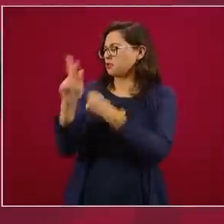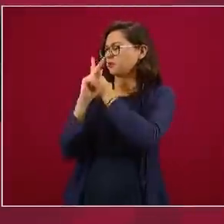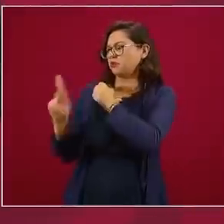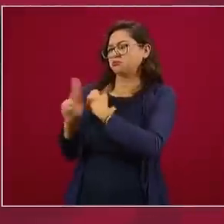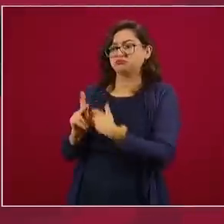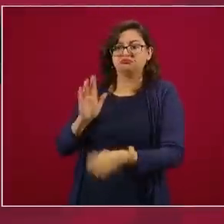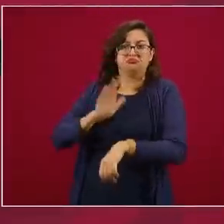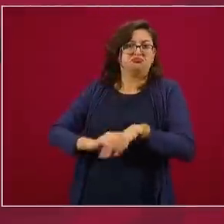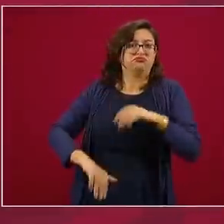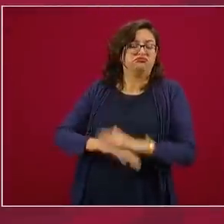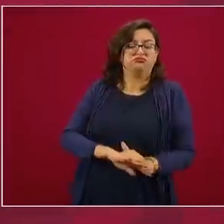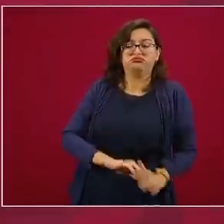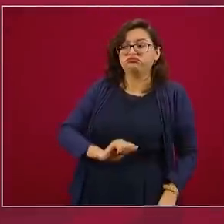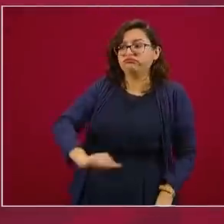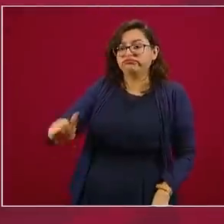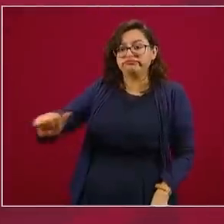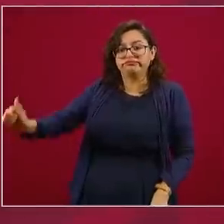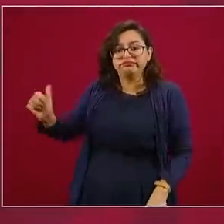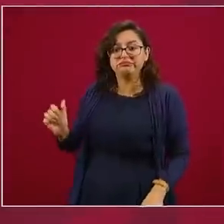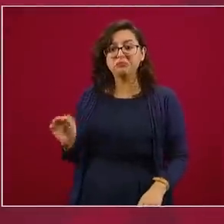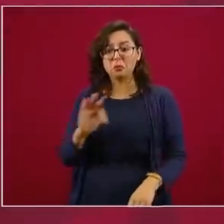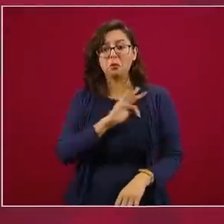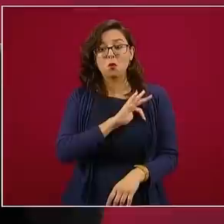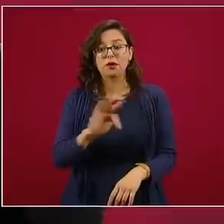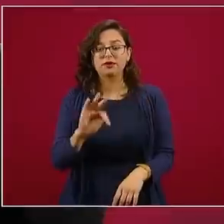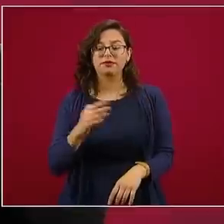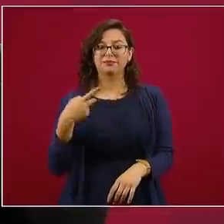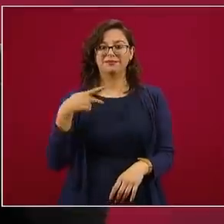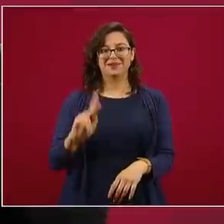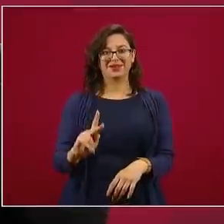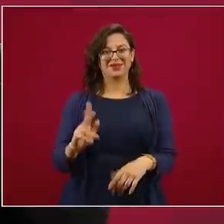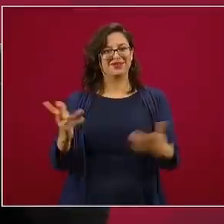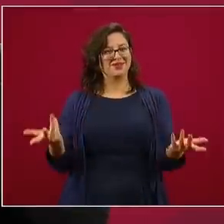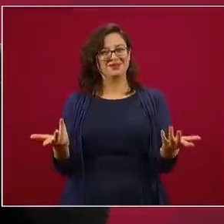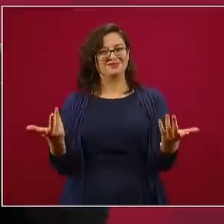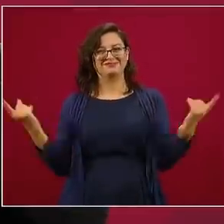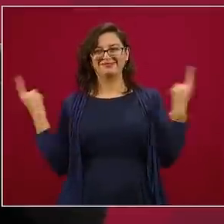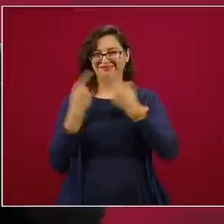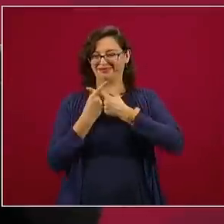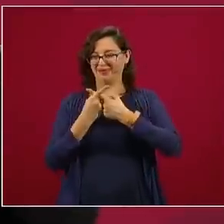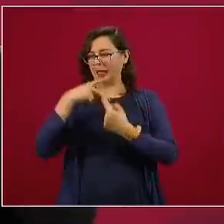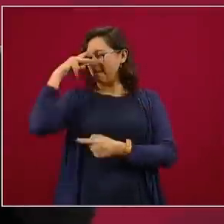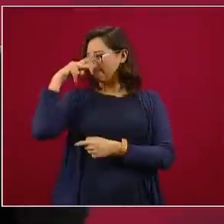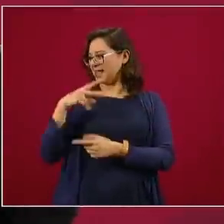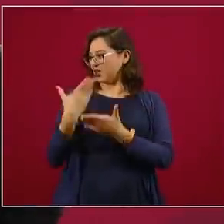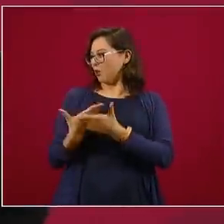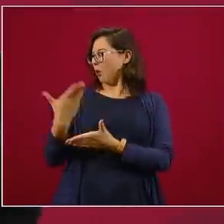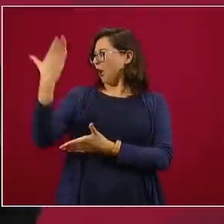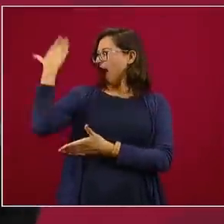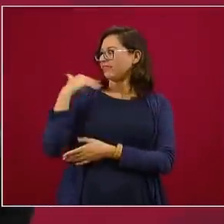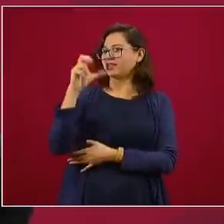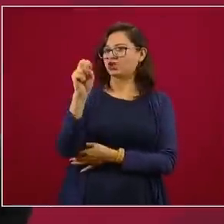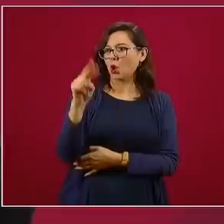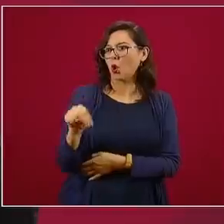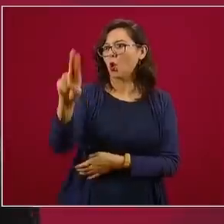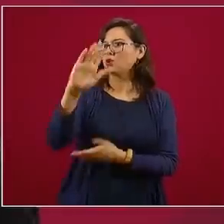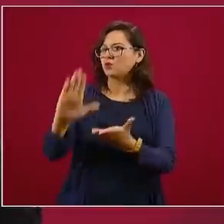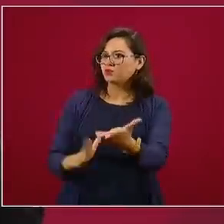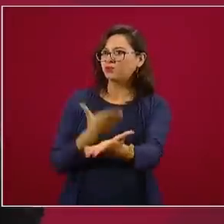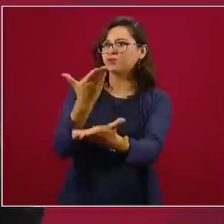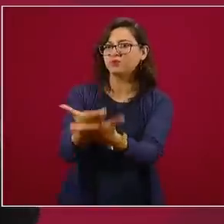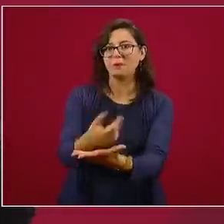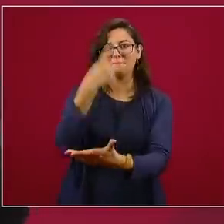universal y aquí hay un punto de encuentro con AstraZeneca Oxford, que es exactamente el mismo punto,